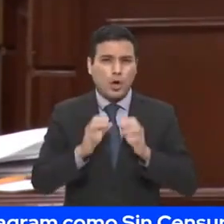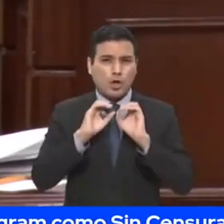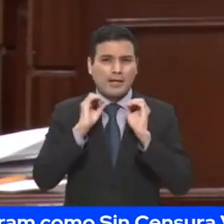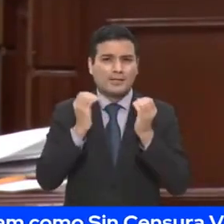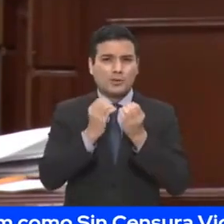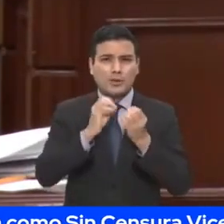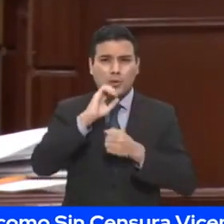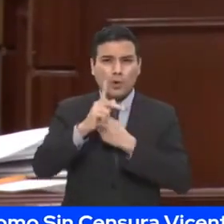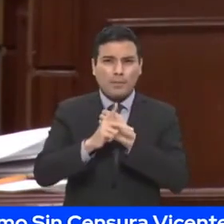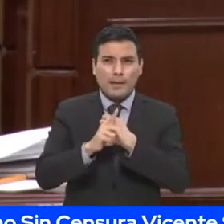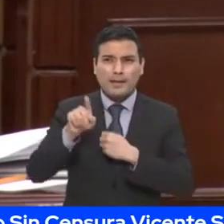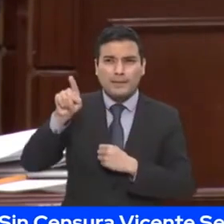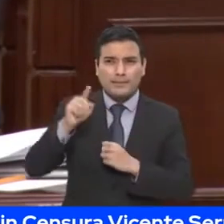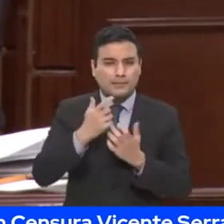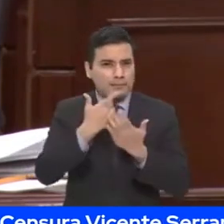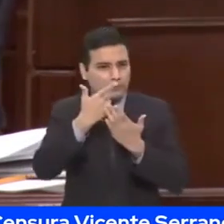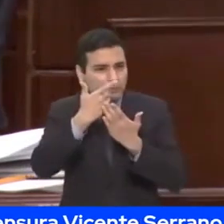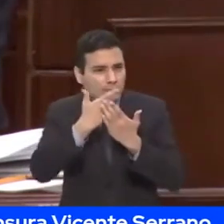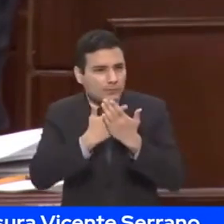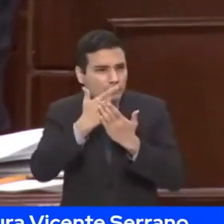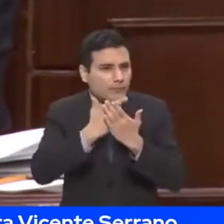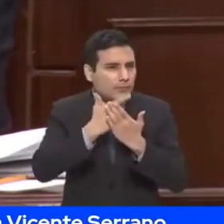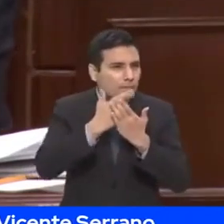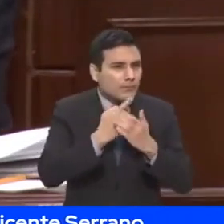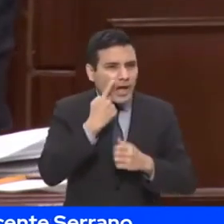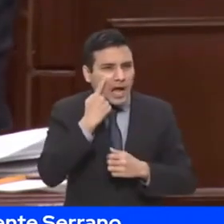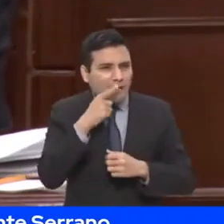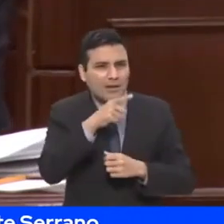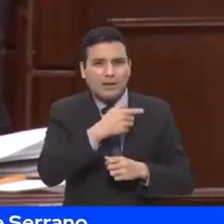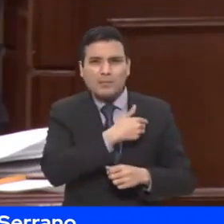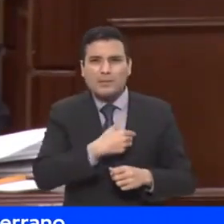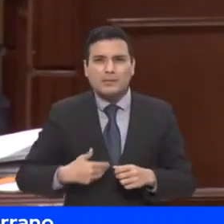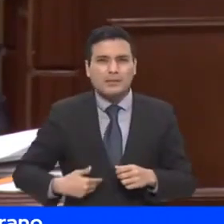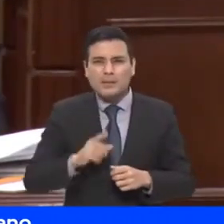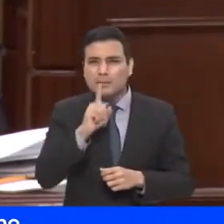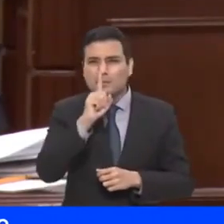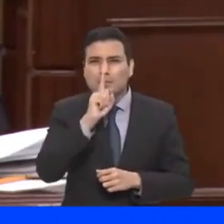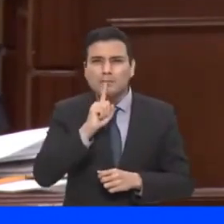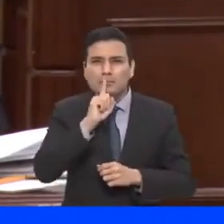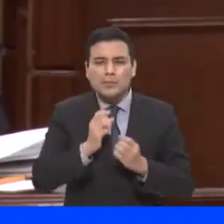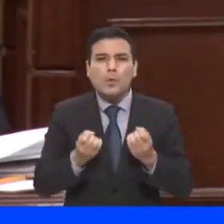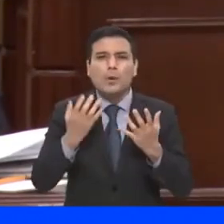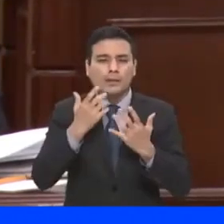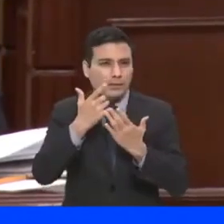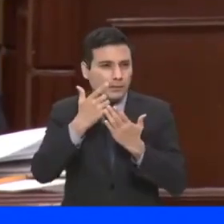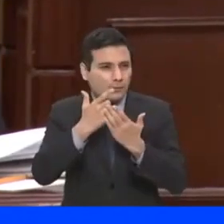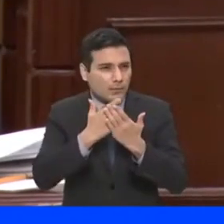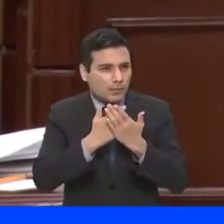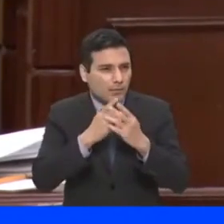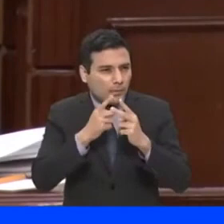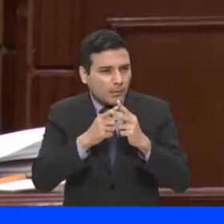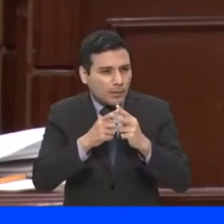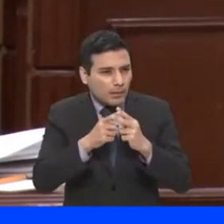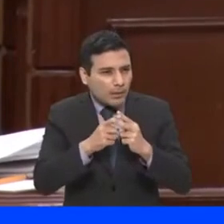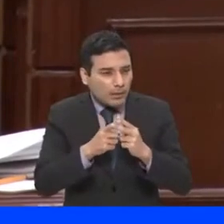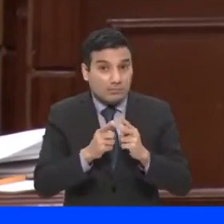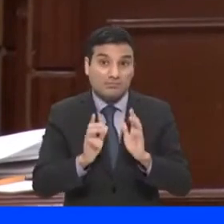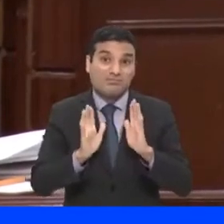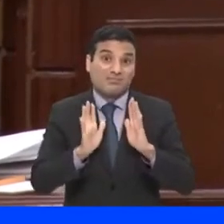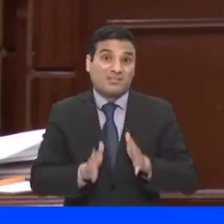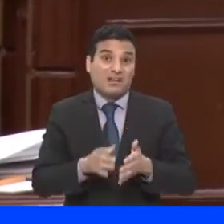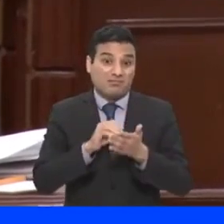contaron la cantidad de mentiras que ha dado el presidente desde que está en sus mañaneras y que ya se han